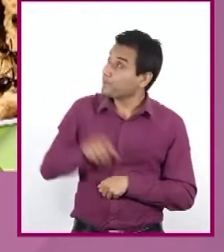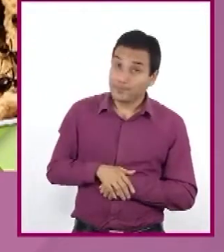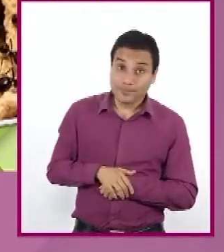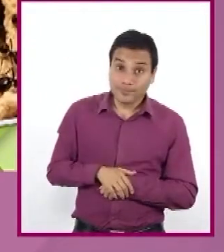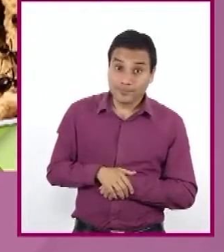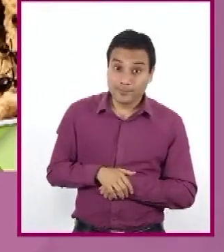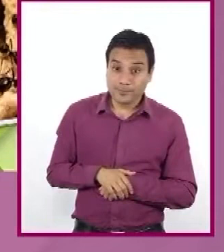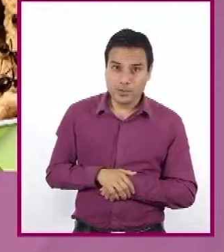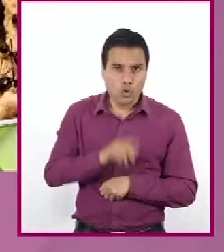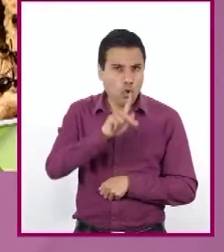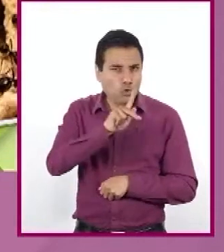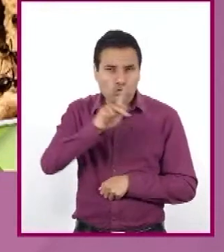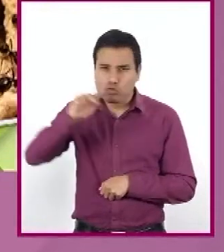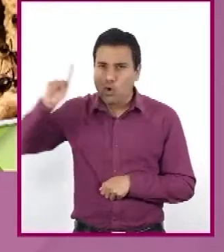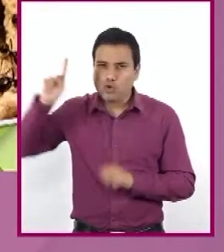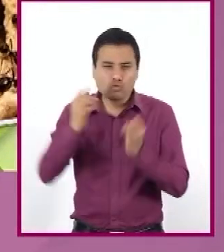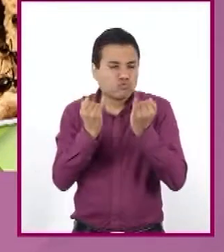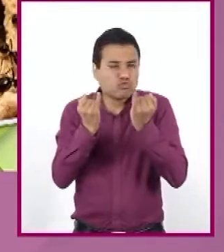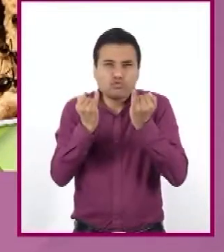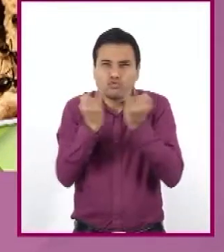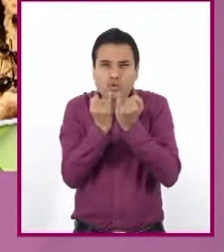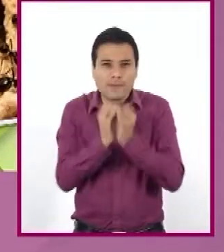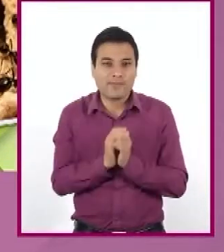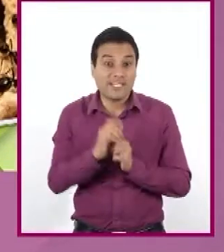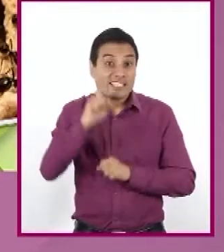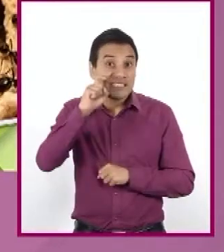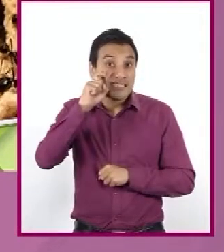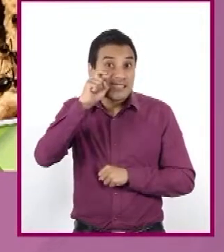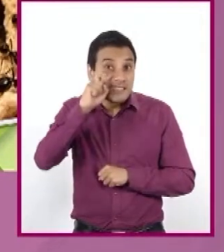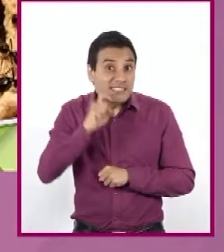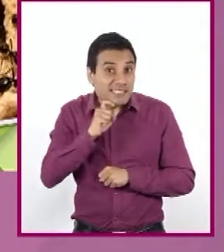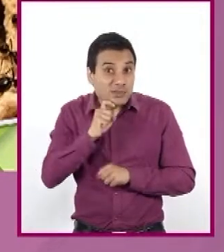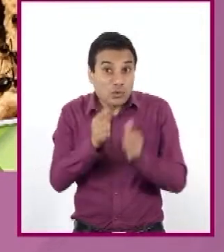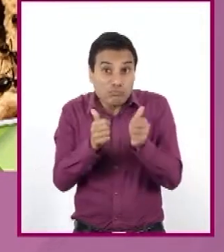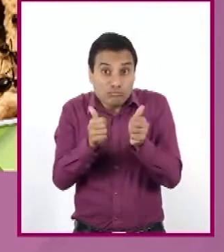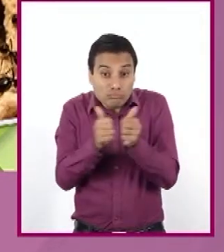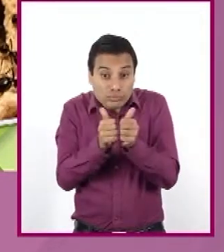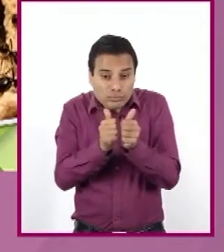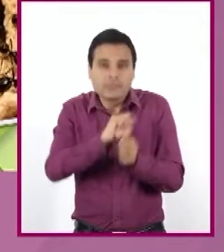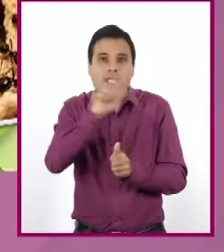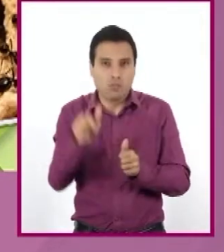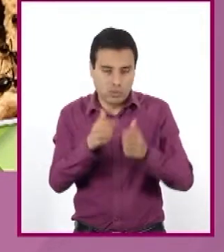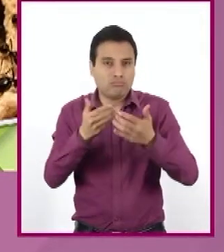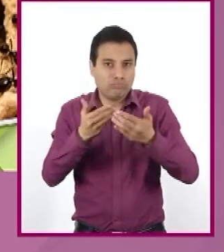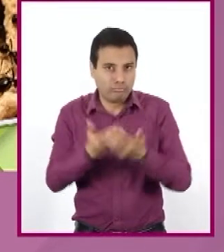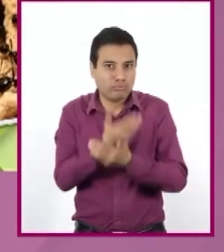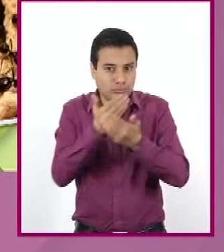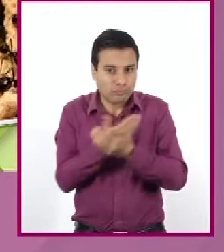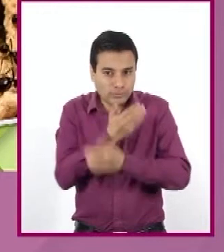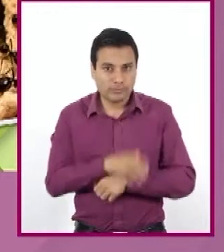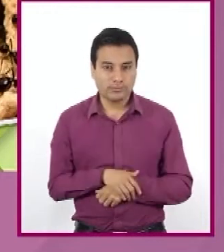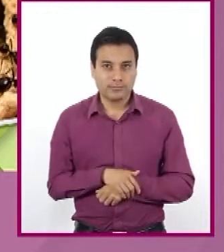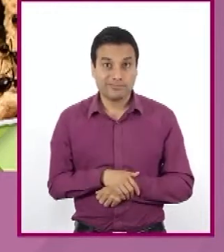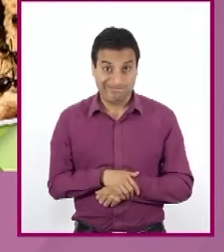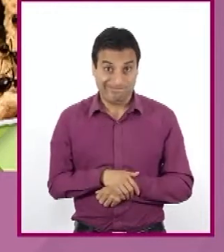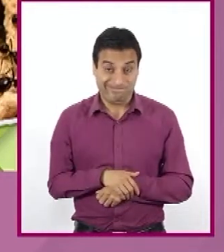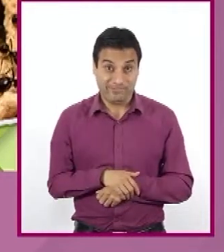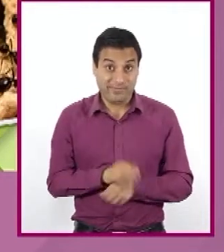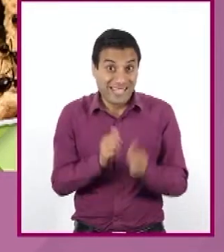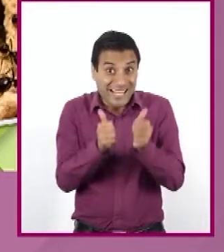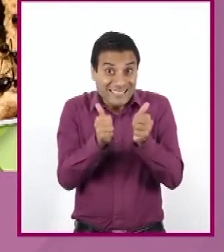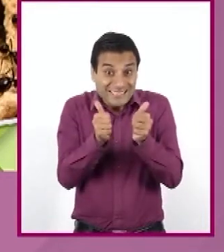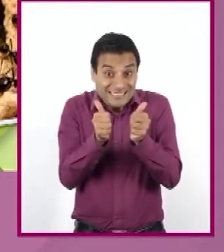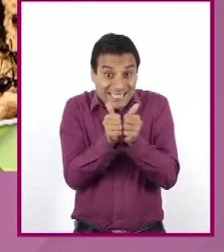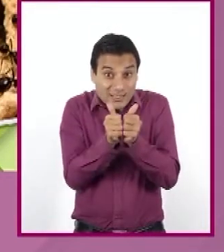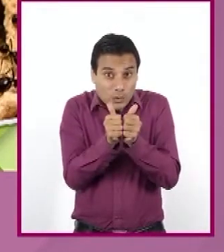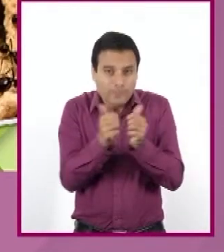tienen un tipo de reproducción sexual. Interesante, ¿no lo creen? Entonces, en la reproducción sexual, un organismo